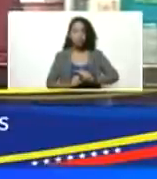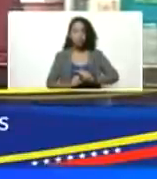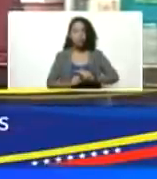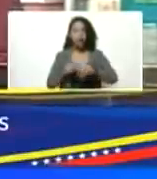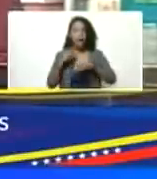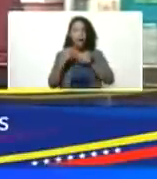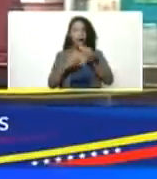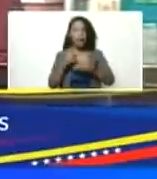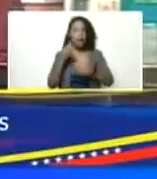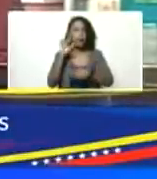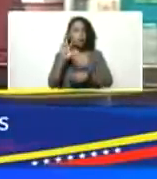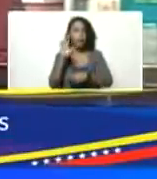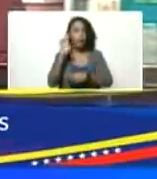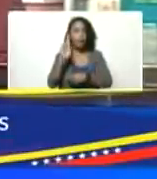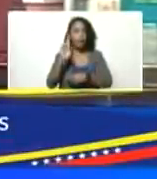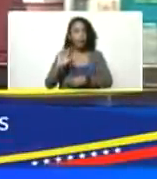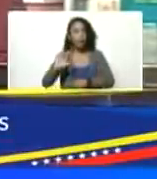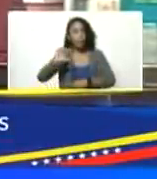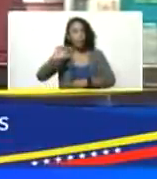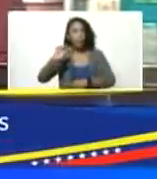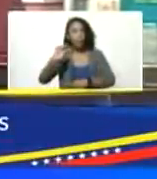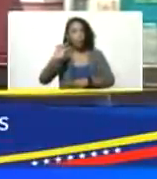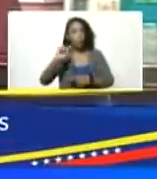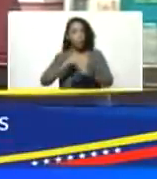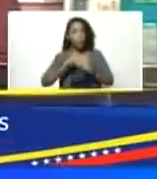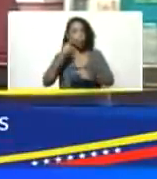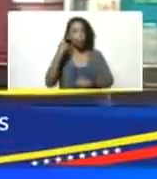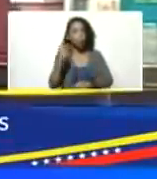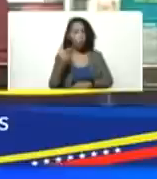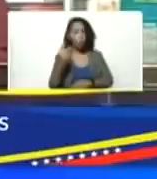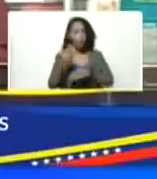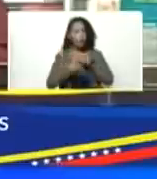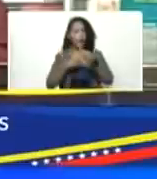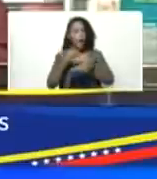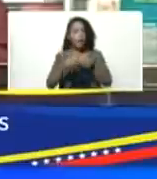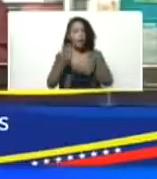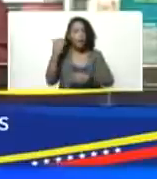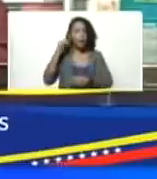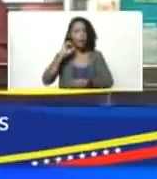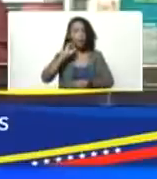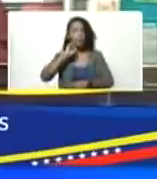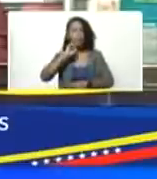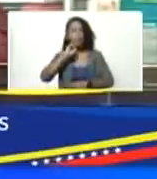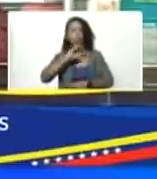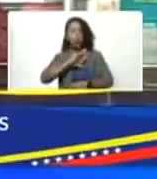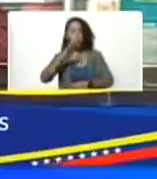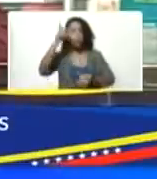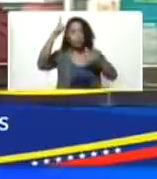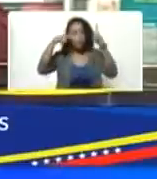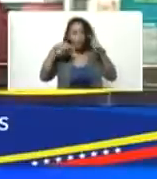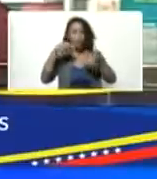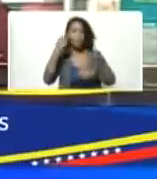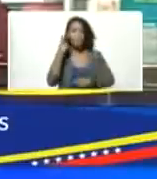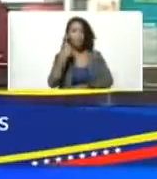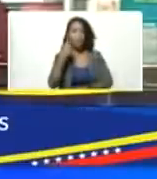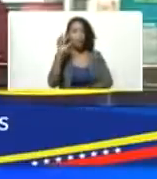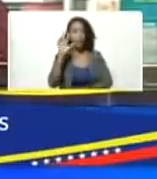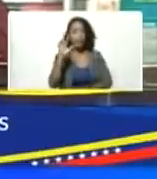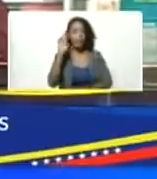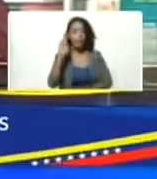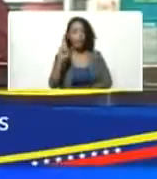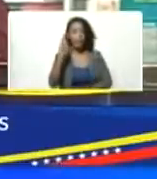las 3R al cuadrado que lanzó el comandante Chávez. Las primeras 3R las lanzó Chávez en el